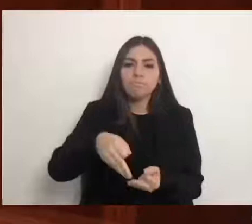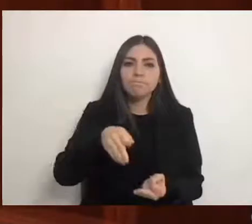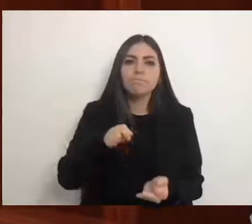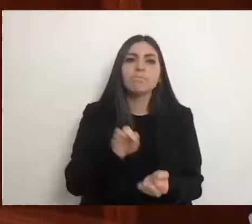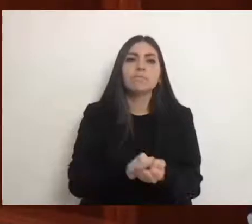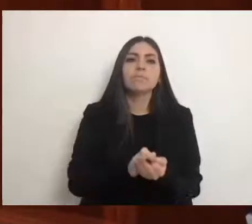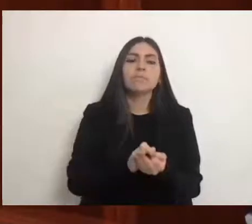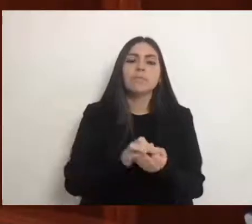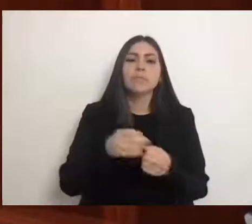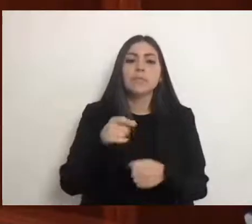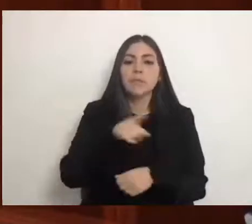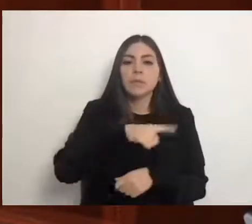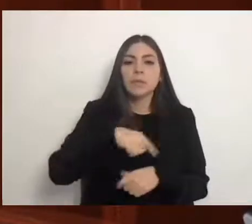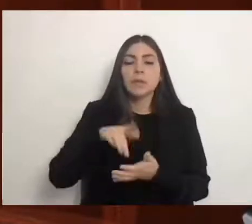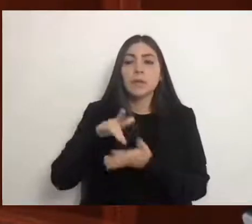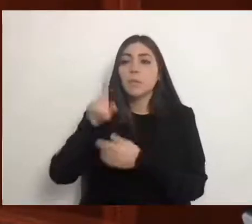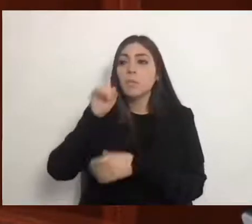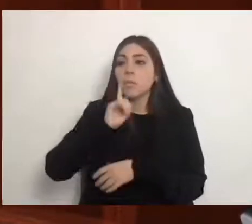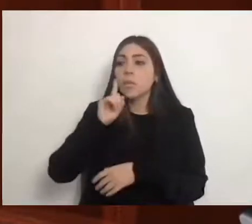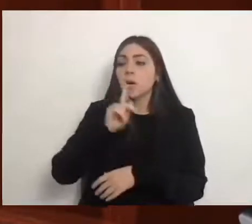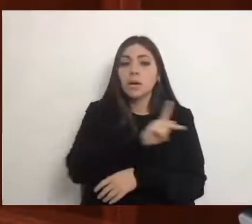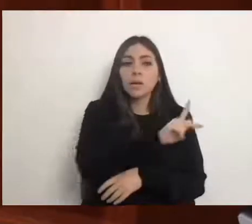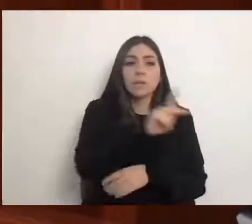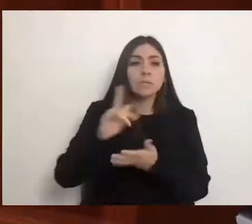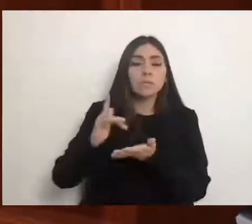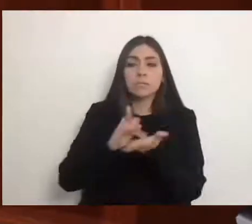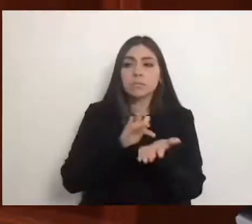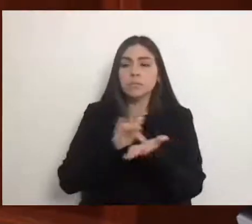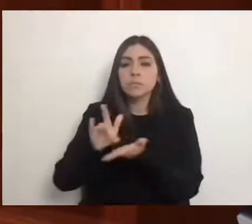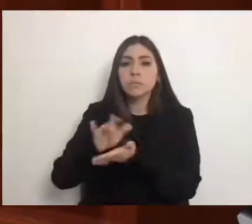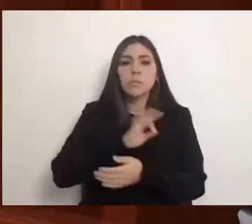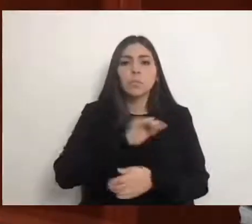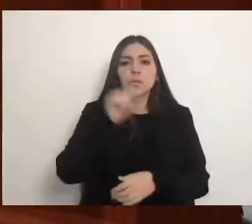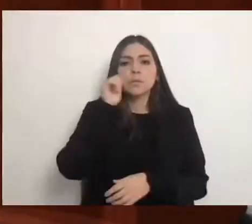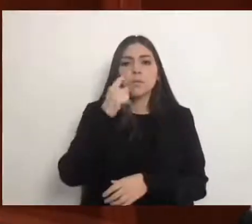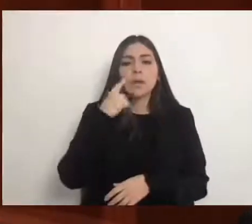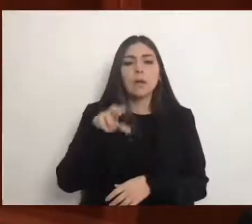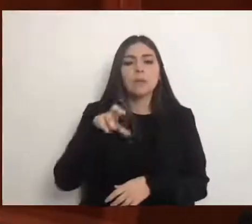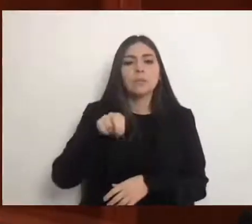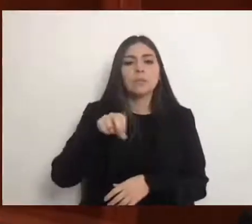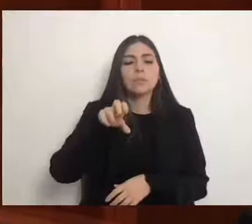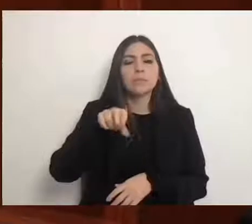de la solidaridad entre mujeres una actividad constante.